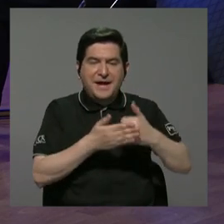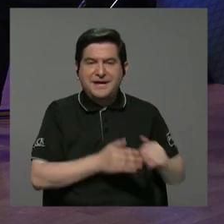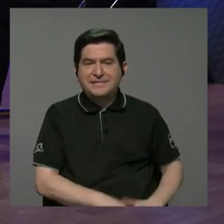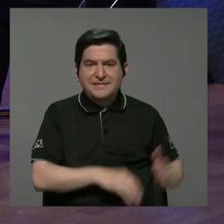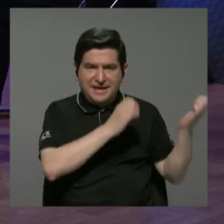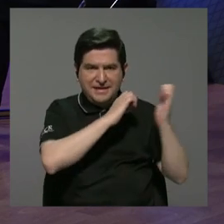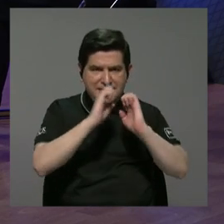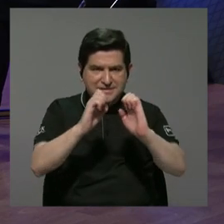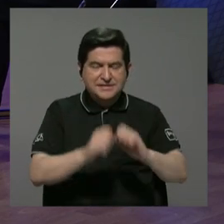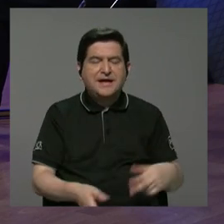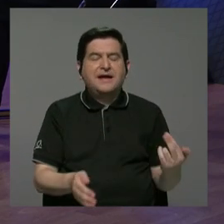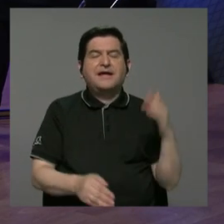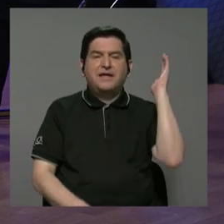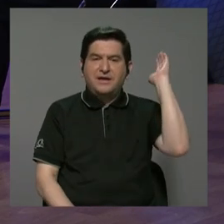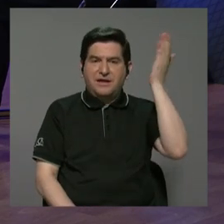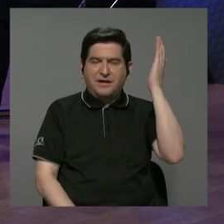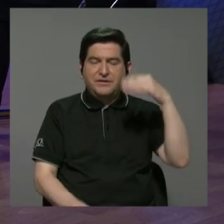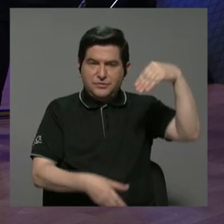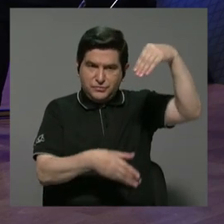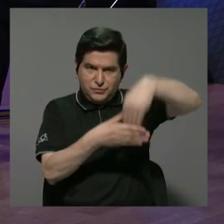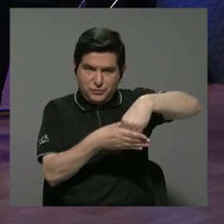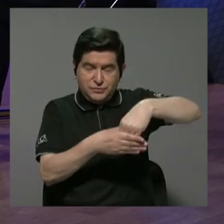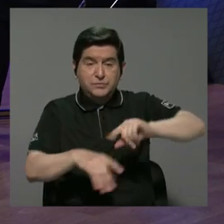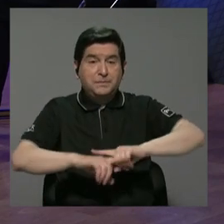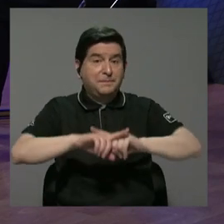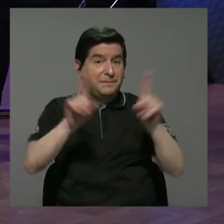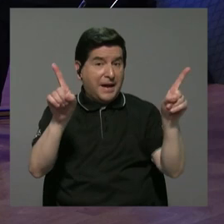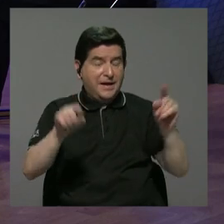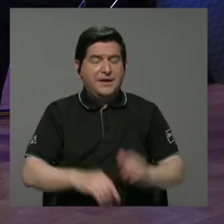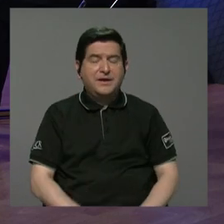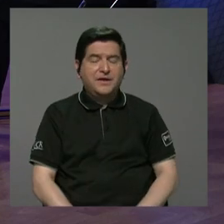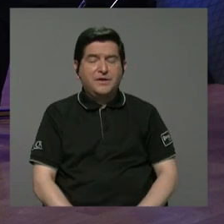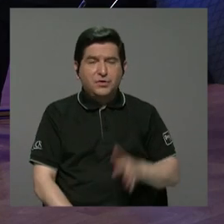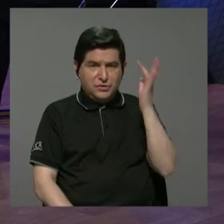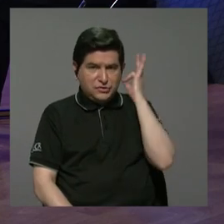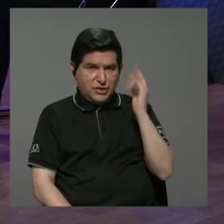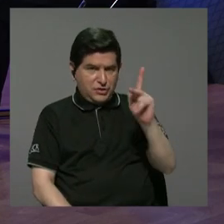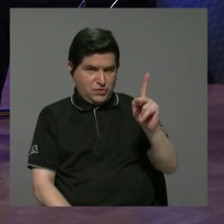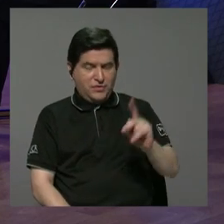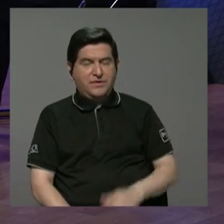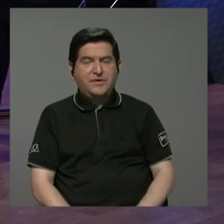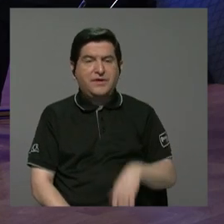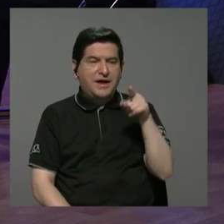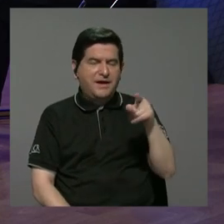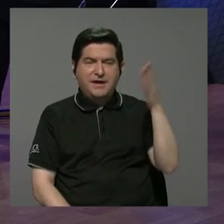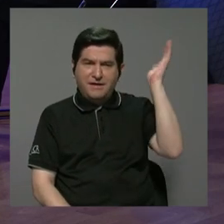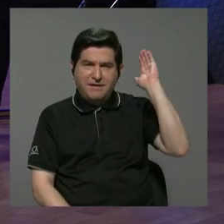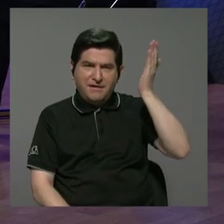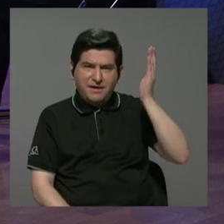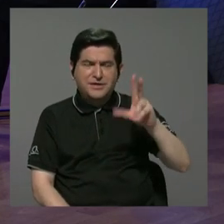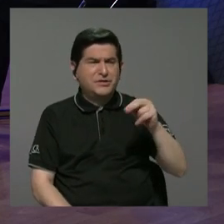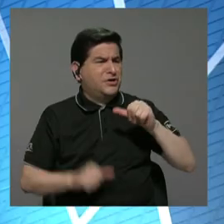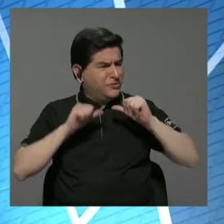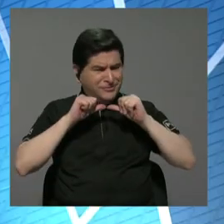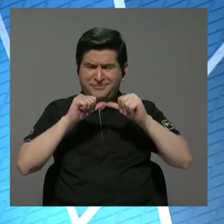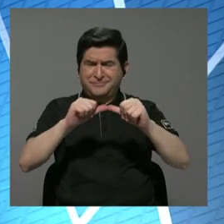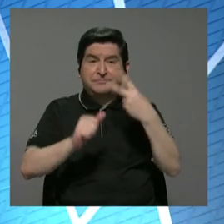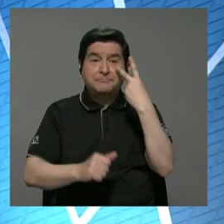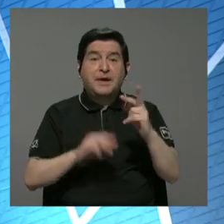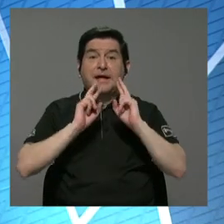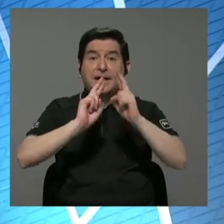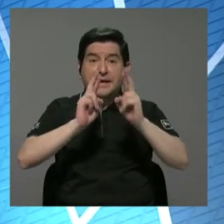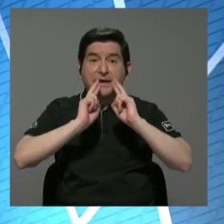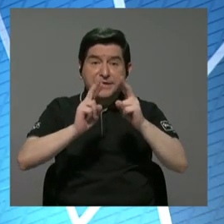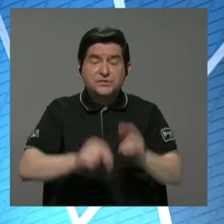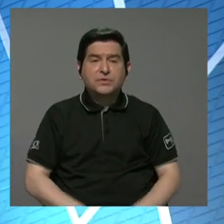y parte de esta retórica. Pero vamos a ver, doña Katia, efectivamente en esta retórica además no es sostenible. Si vemos los